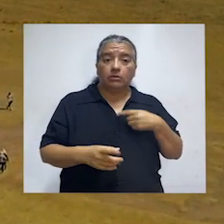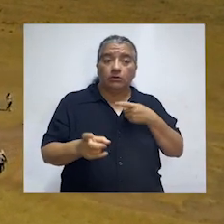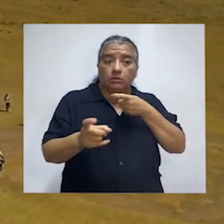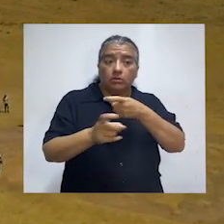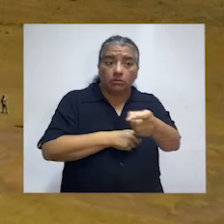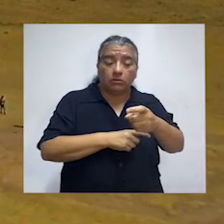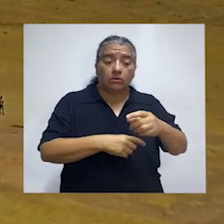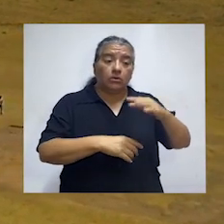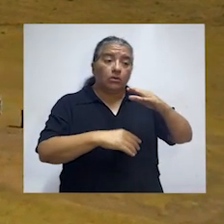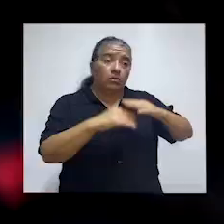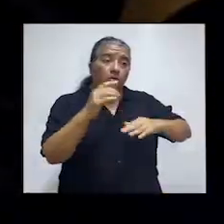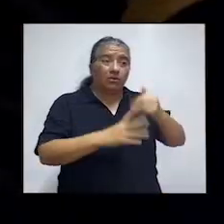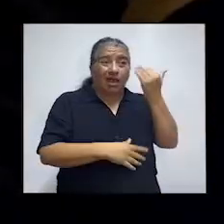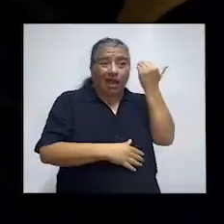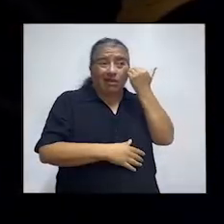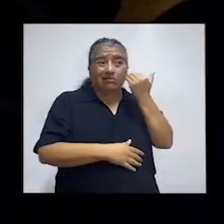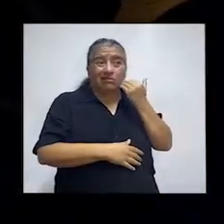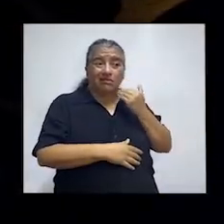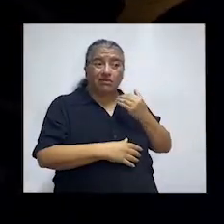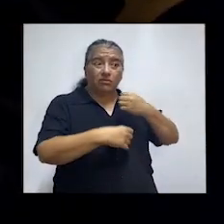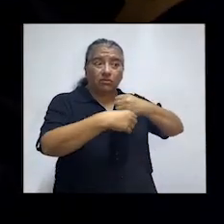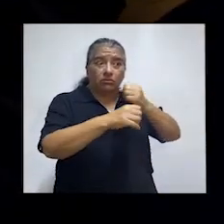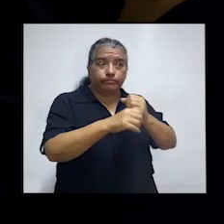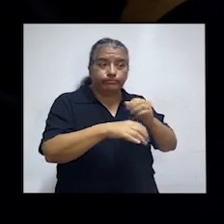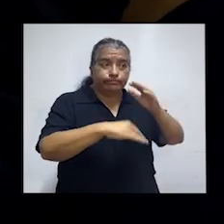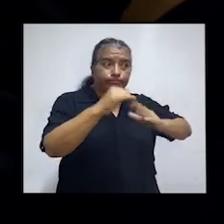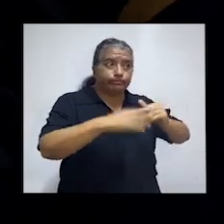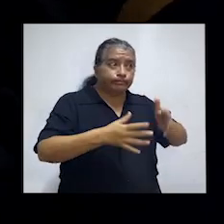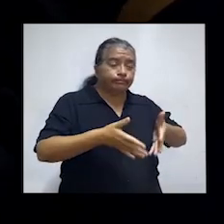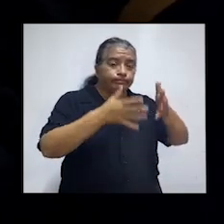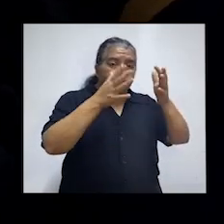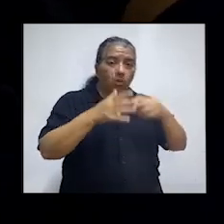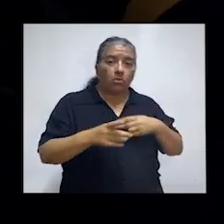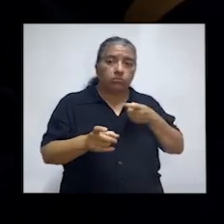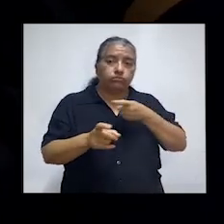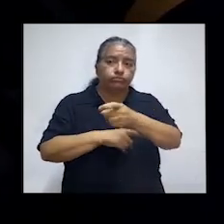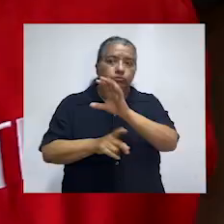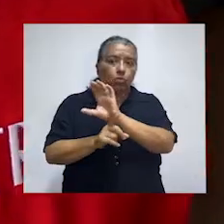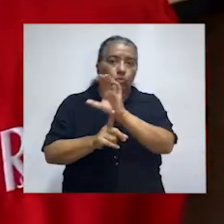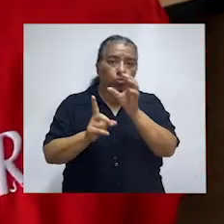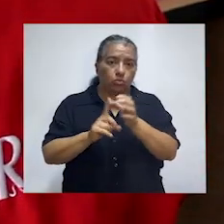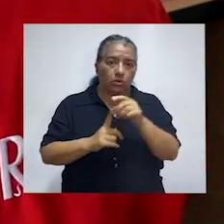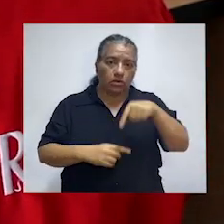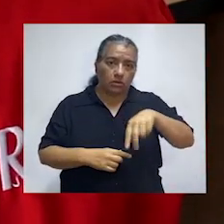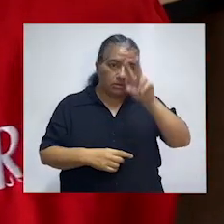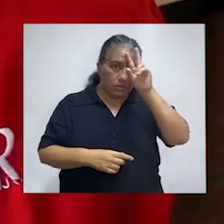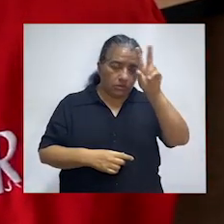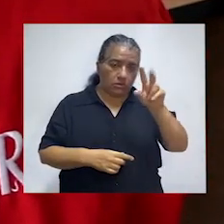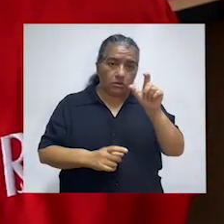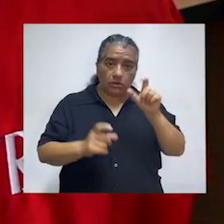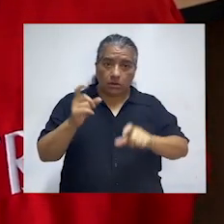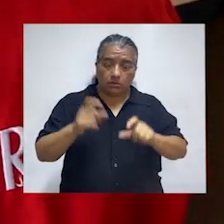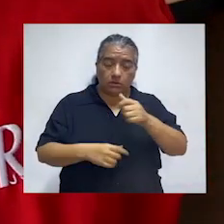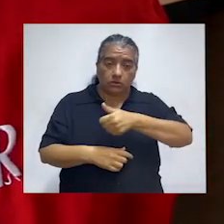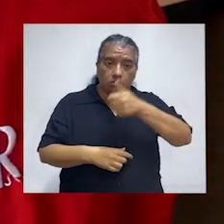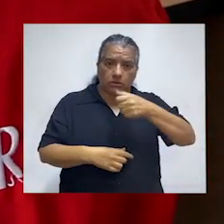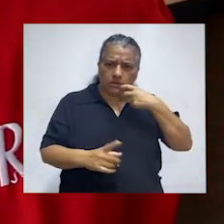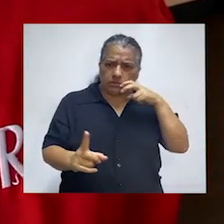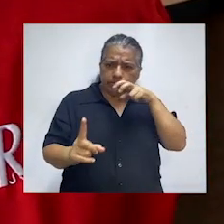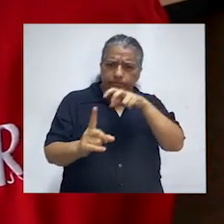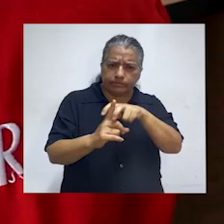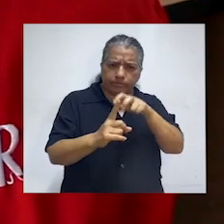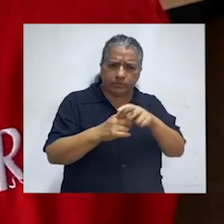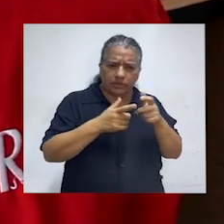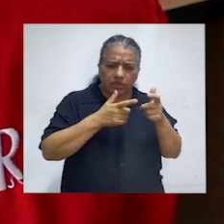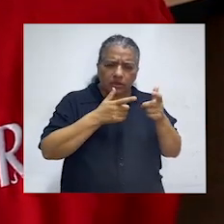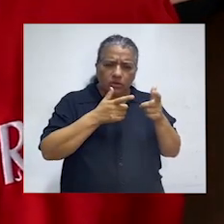nación. Los funcionarios identificados en los informes de control posterior y a quienes se les haya presunta irregularidad ocasionando perjuicios